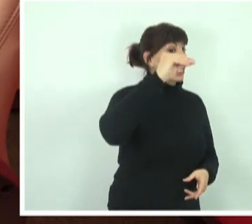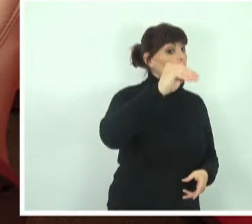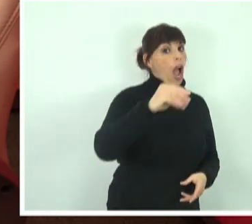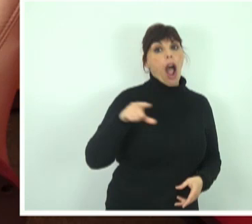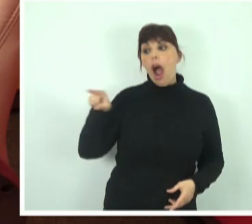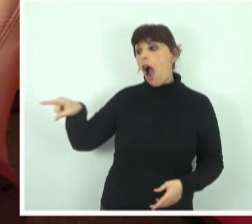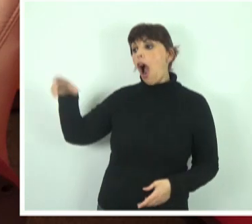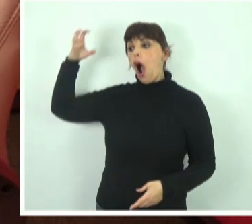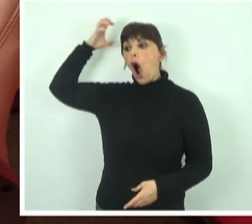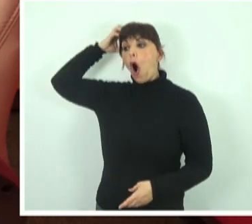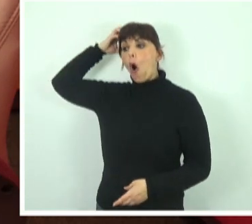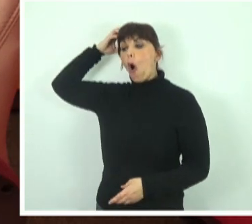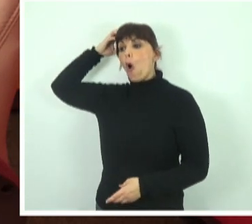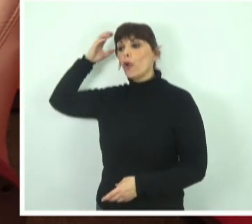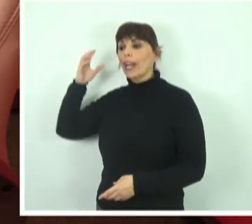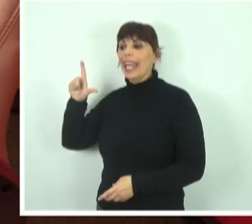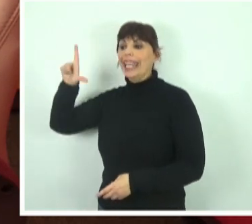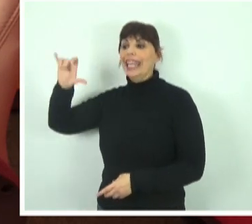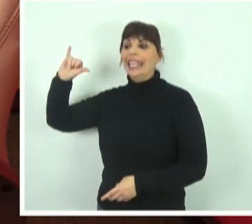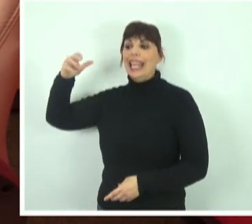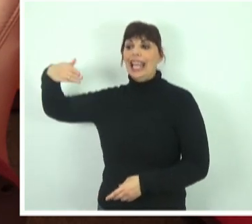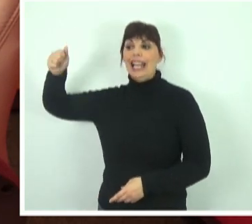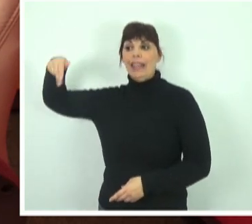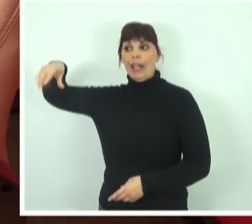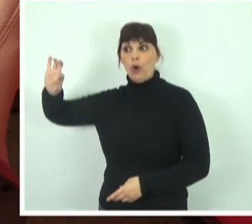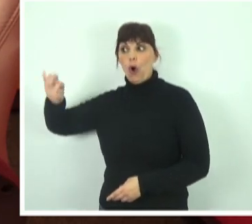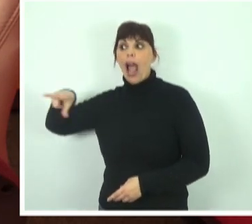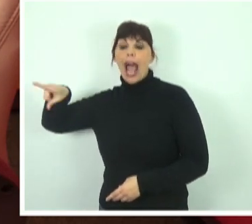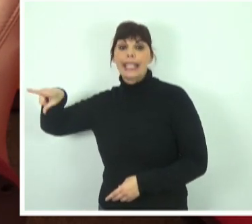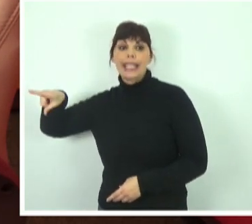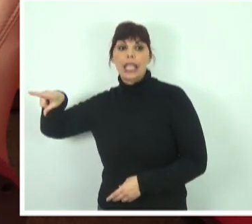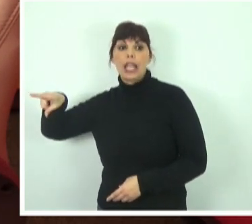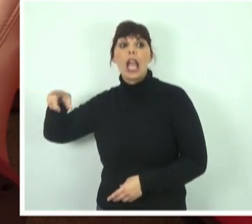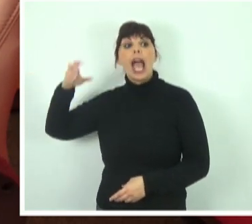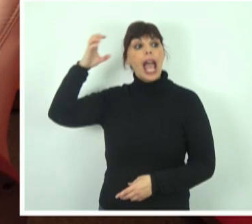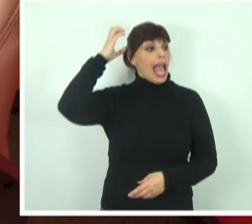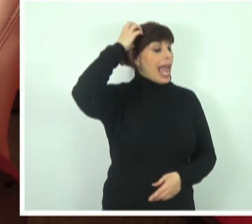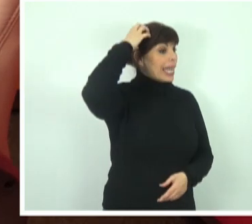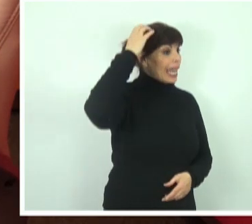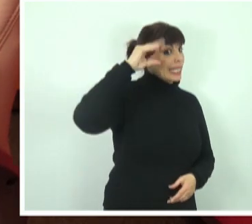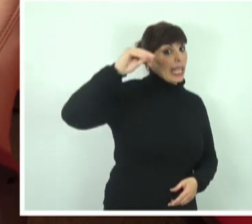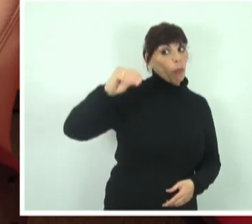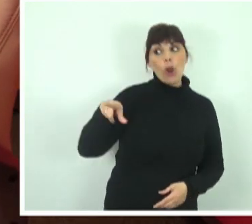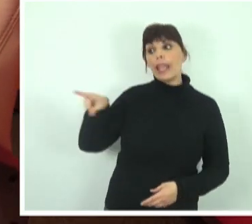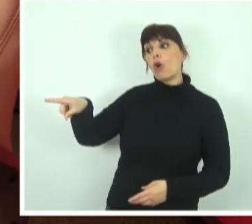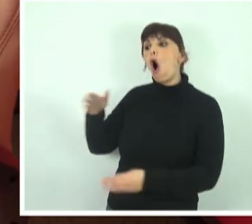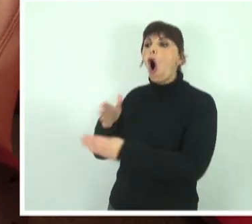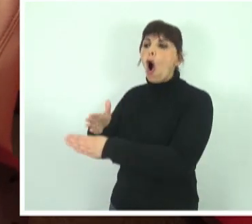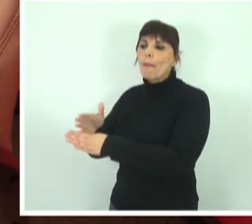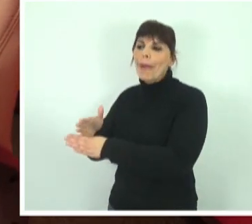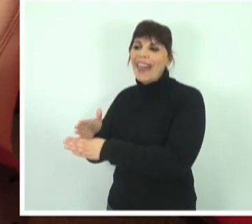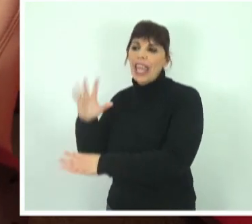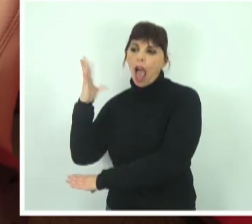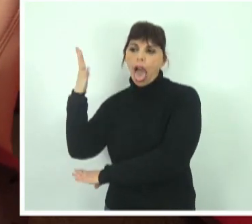que le cortara madera, madera de cedro, porque es muy buena. Tiene un tronco muy